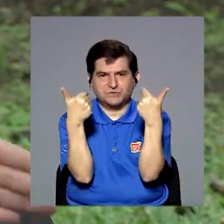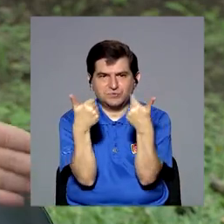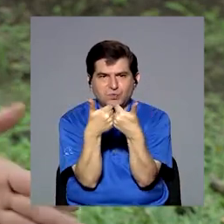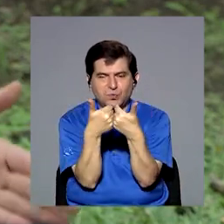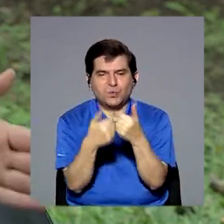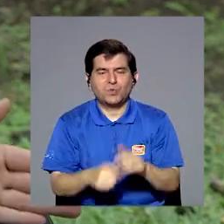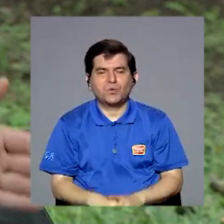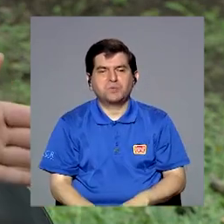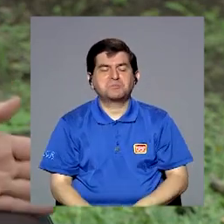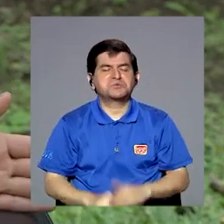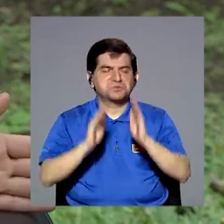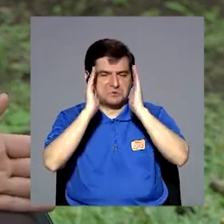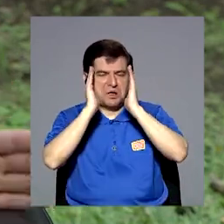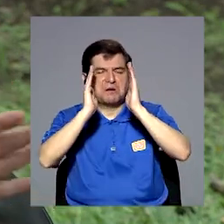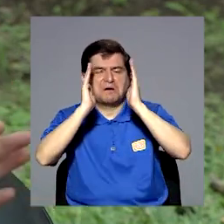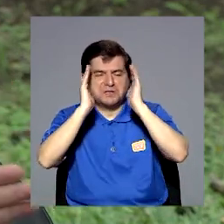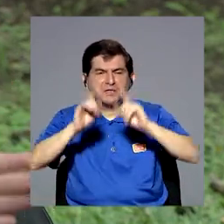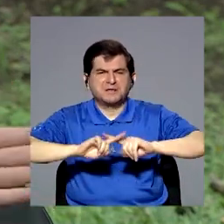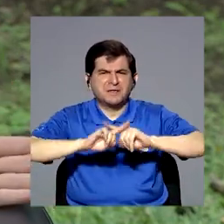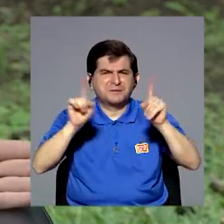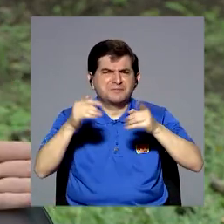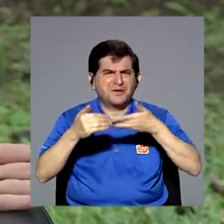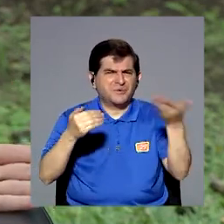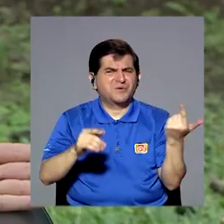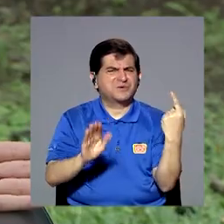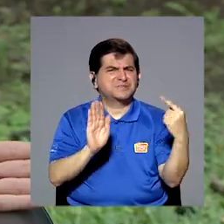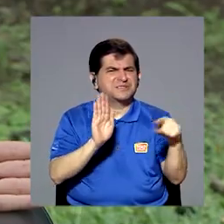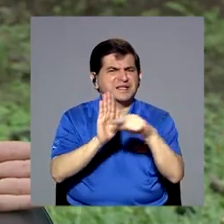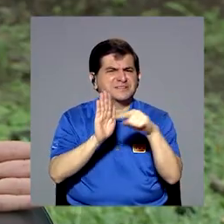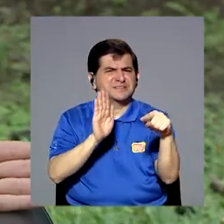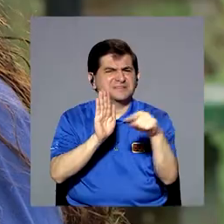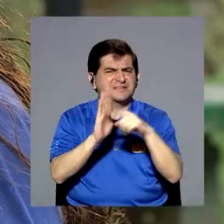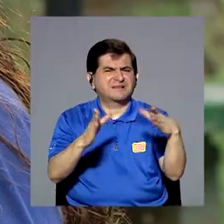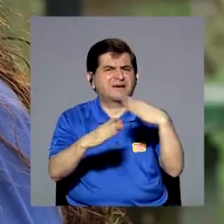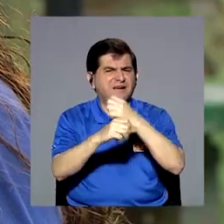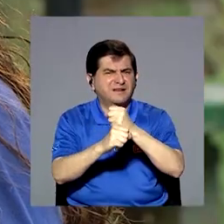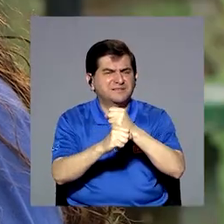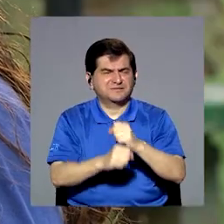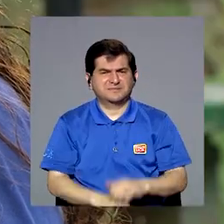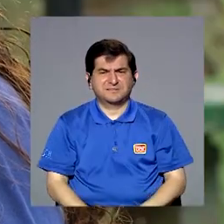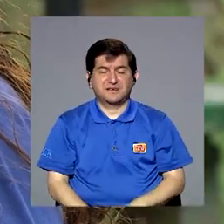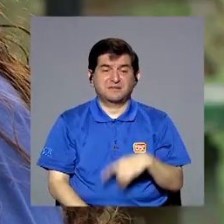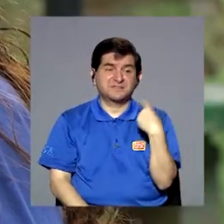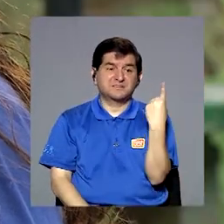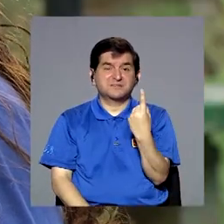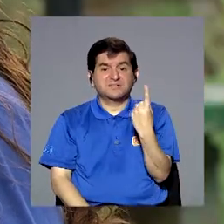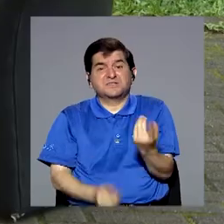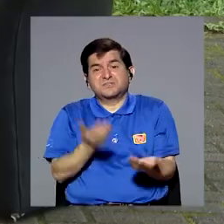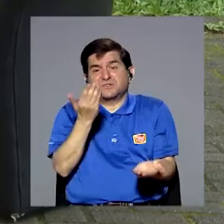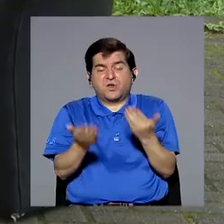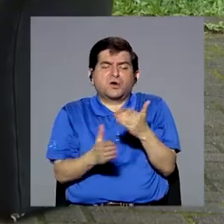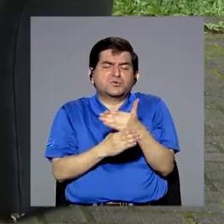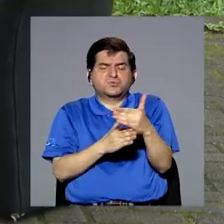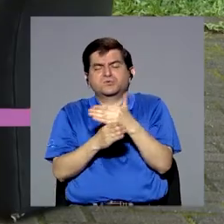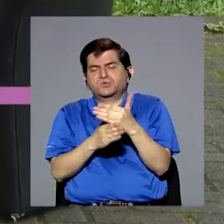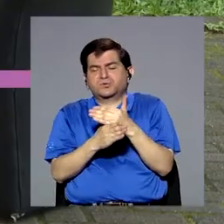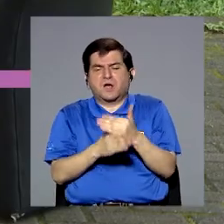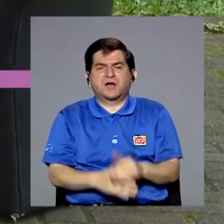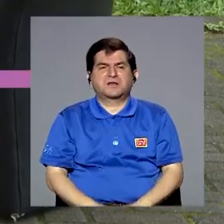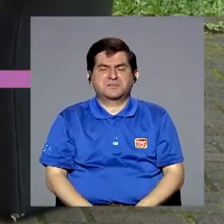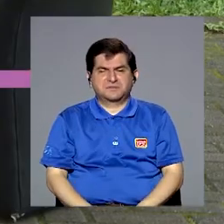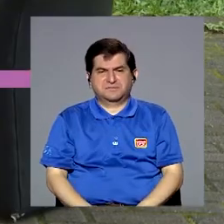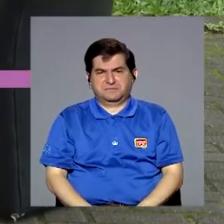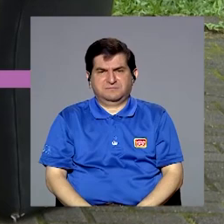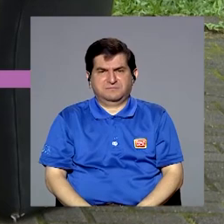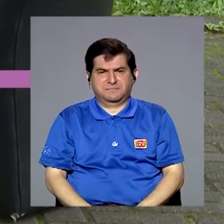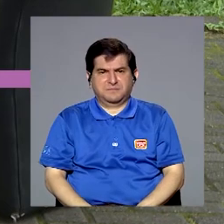sí, que los oyen y conversan, pero que hacen cosas negativas. Exactamente. Porque si solo fuera, ¿verdad?, que comparten, que se llevan bien